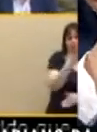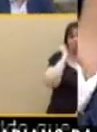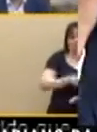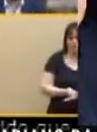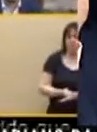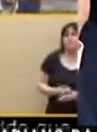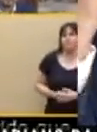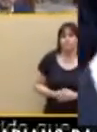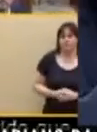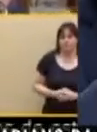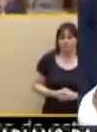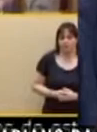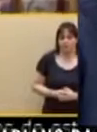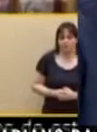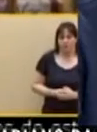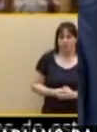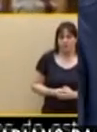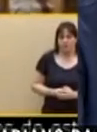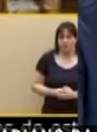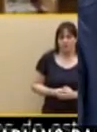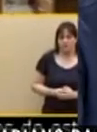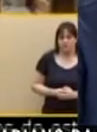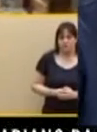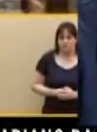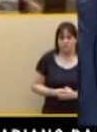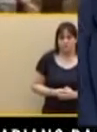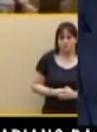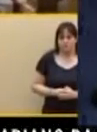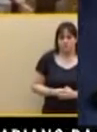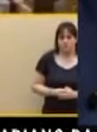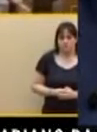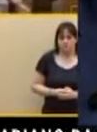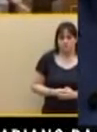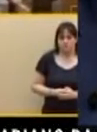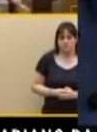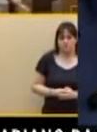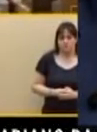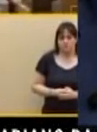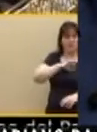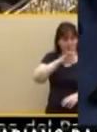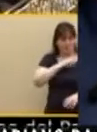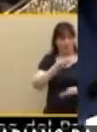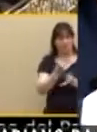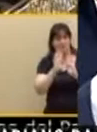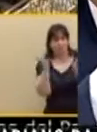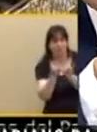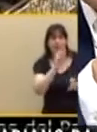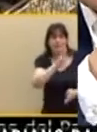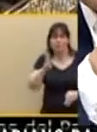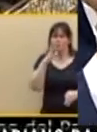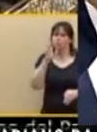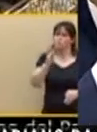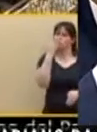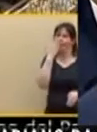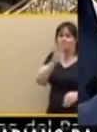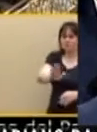yo he dicho muchas veces esa frase detallarán de que todos los extraerá exagerado es insignificante no yo creo que lo más interesante